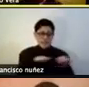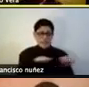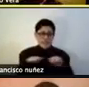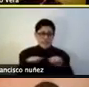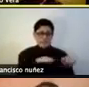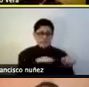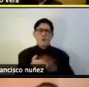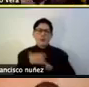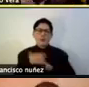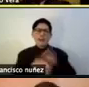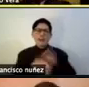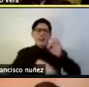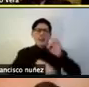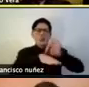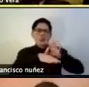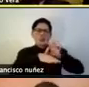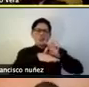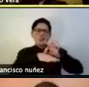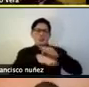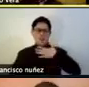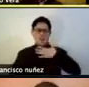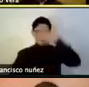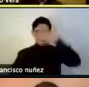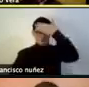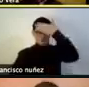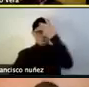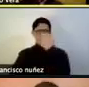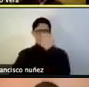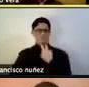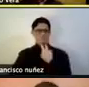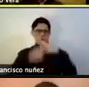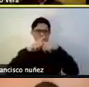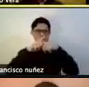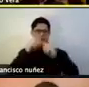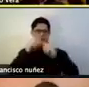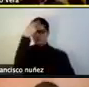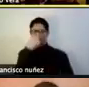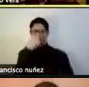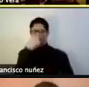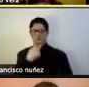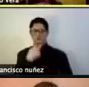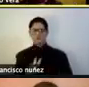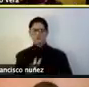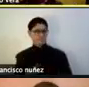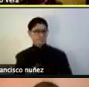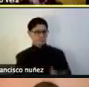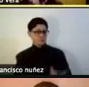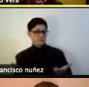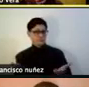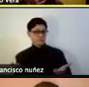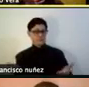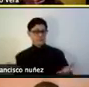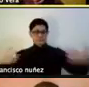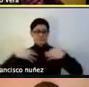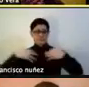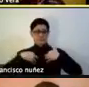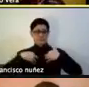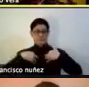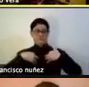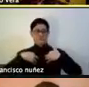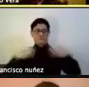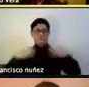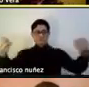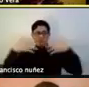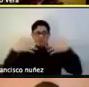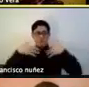tomografía médica los rayos que se envían hacia el interior del cuerpo son radiación X, ¿no es